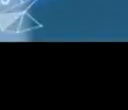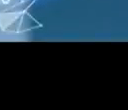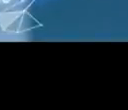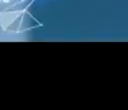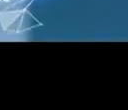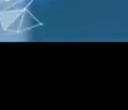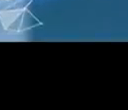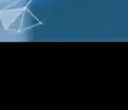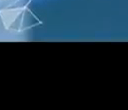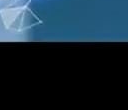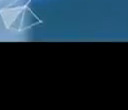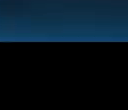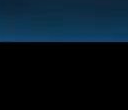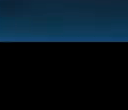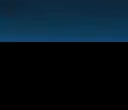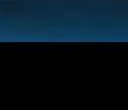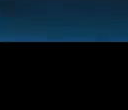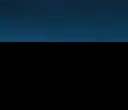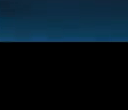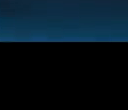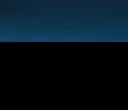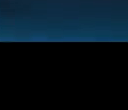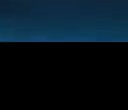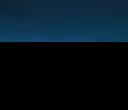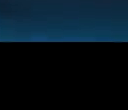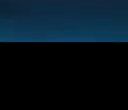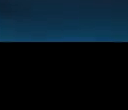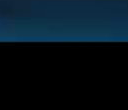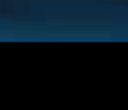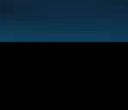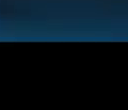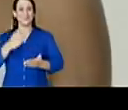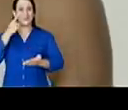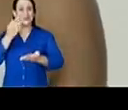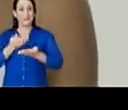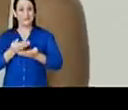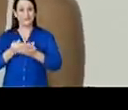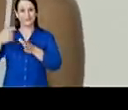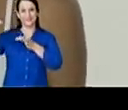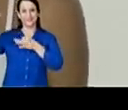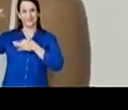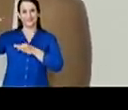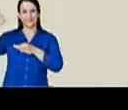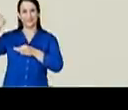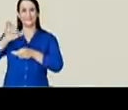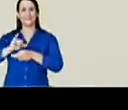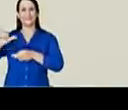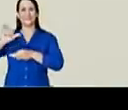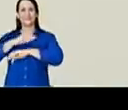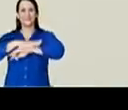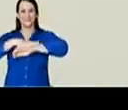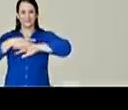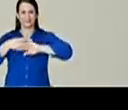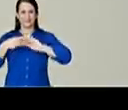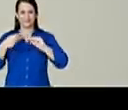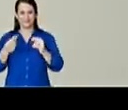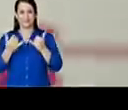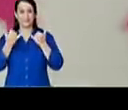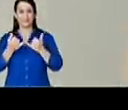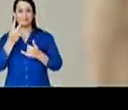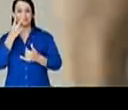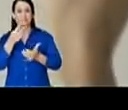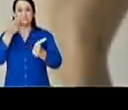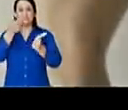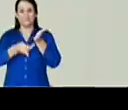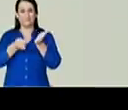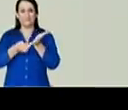es completamente invisible y ahora en tamaño económico este papel representa la superficie de la piel ahora